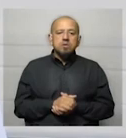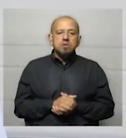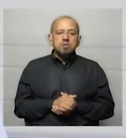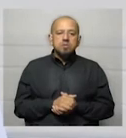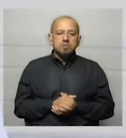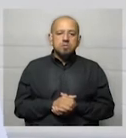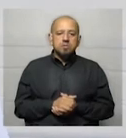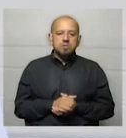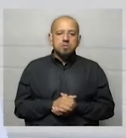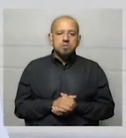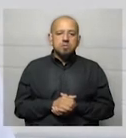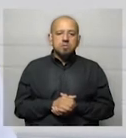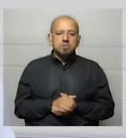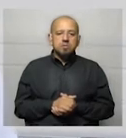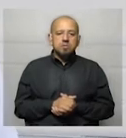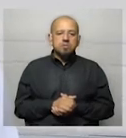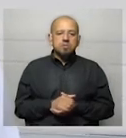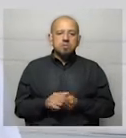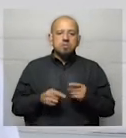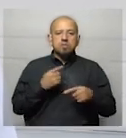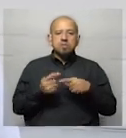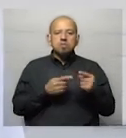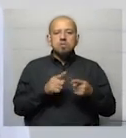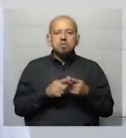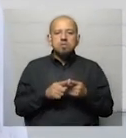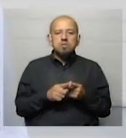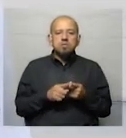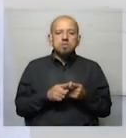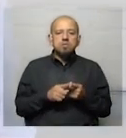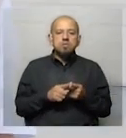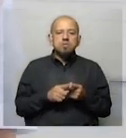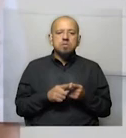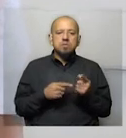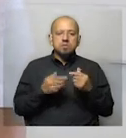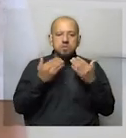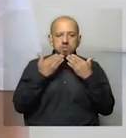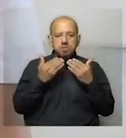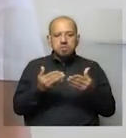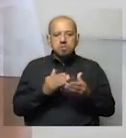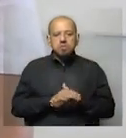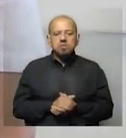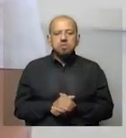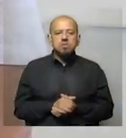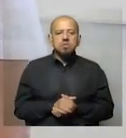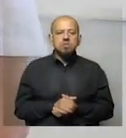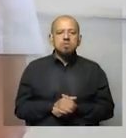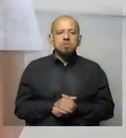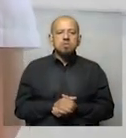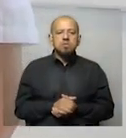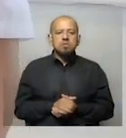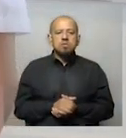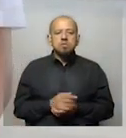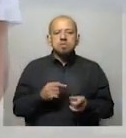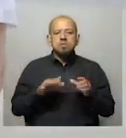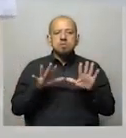Muy bien, muy bien. Bueno, que siga la carrera entonces, y muchas gracias por estos minutitos. Encantado. Y felicidades por